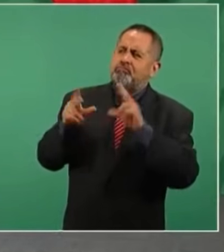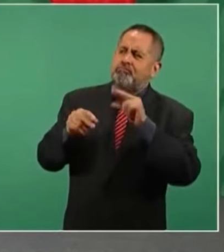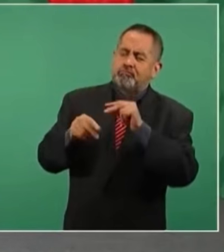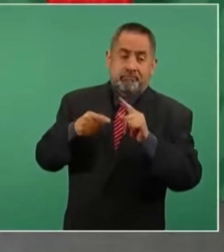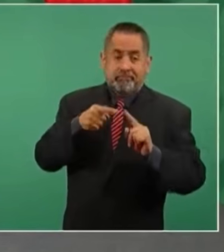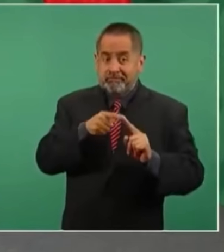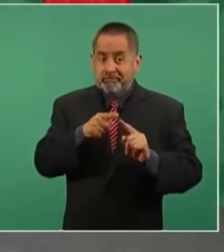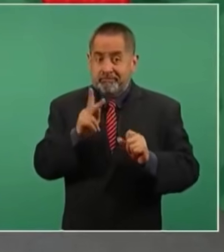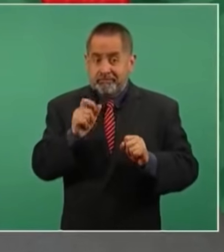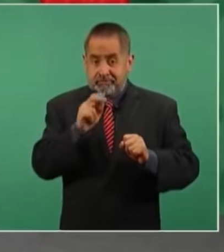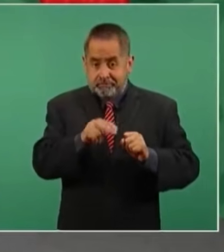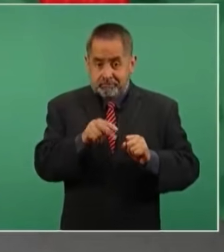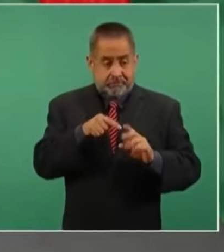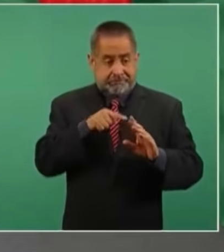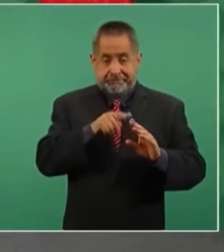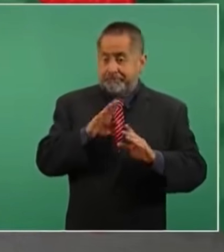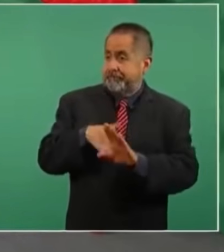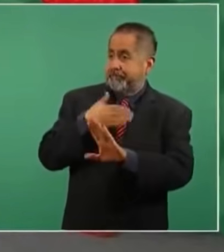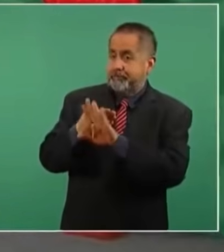del general Cárdenas.